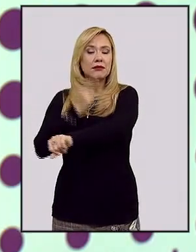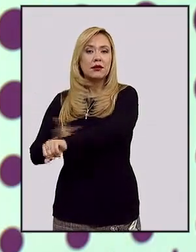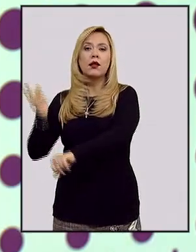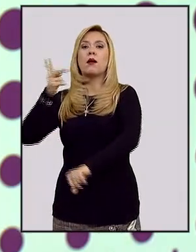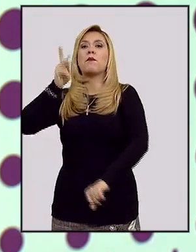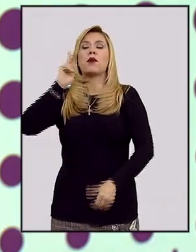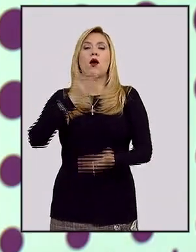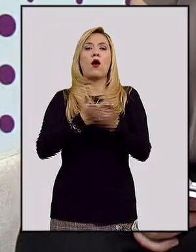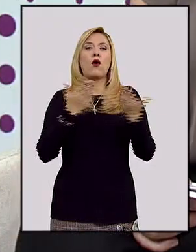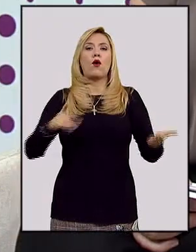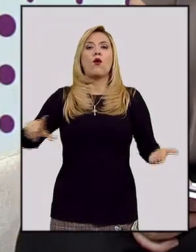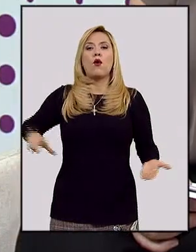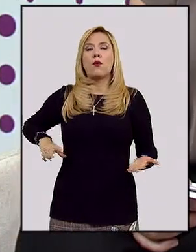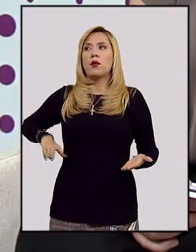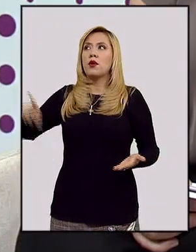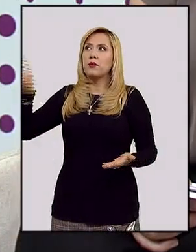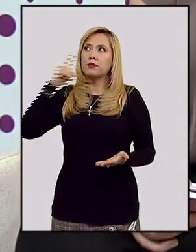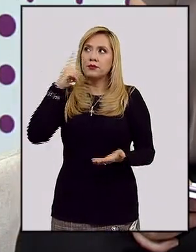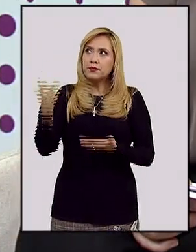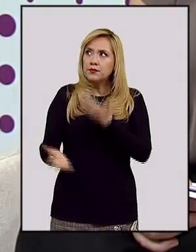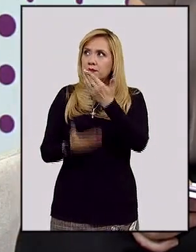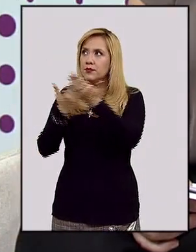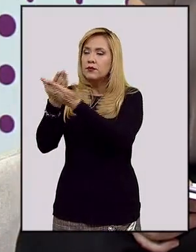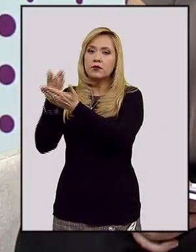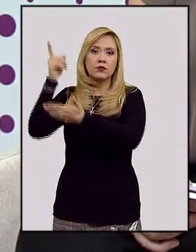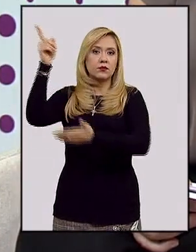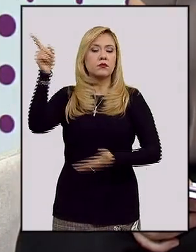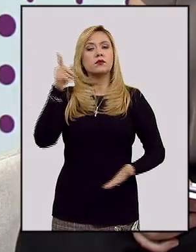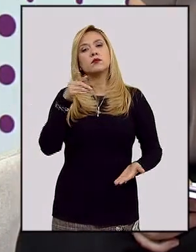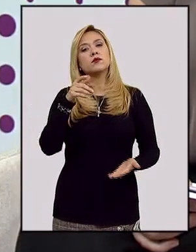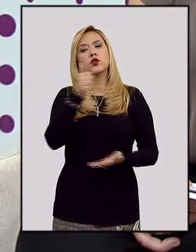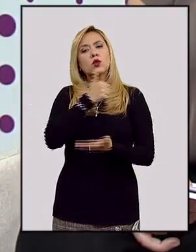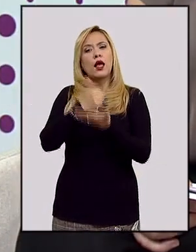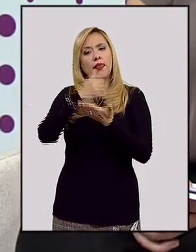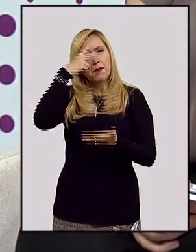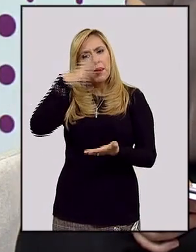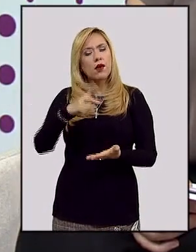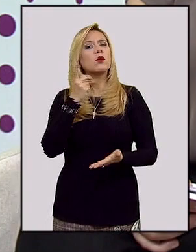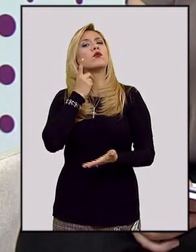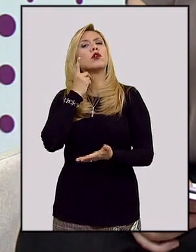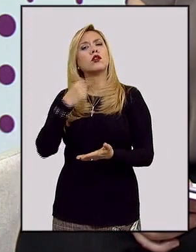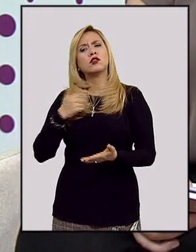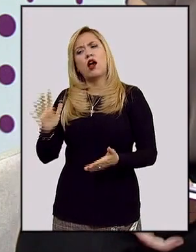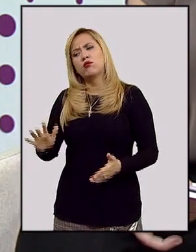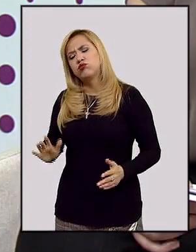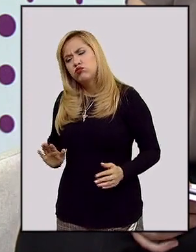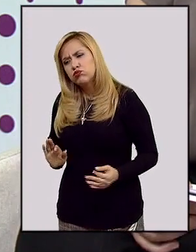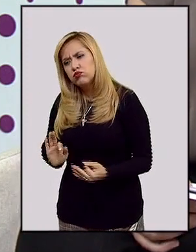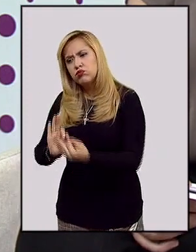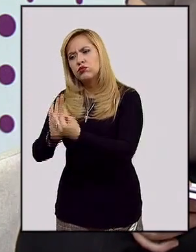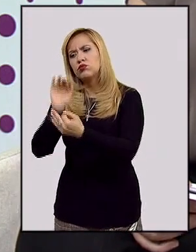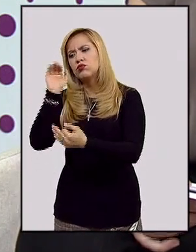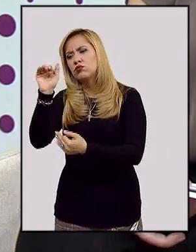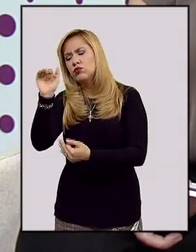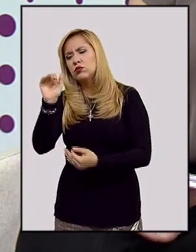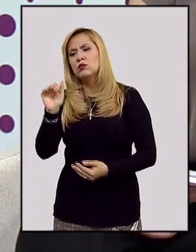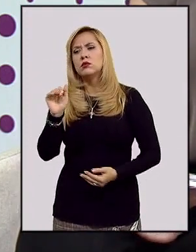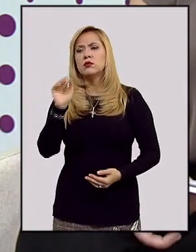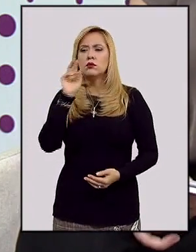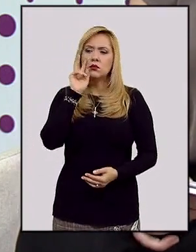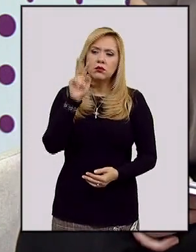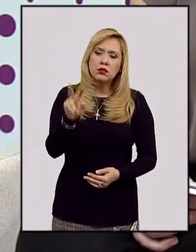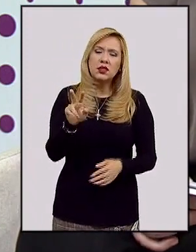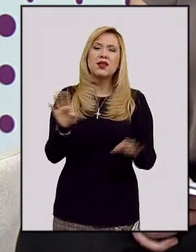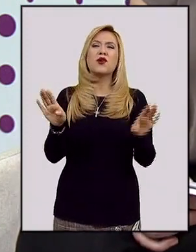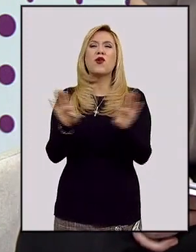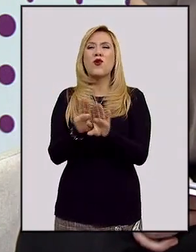ejemplo, estas iniciativas como lo que sucedió en el Congreso de la Ciudad de México, nos acercamos un poquito más y podemos justo ver de qué